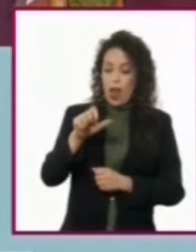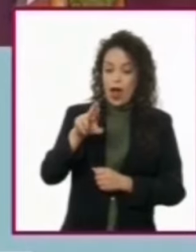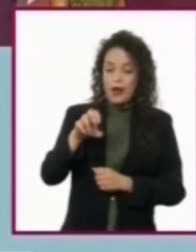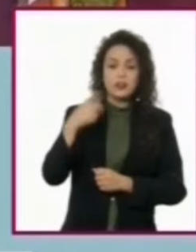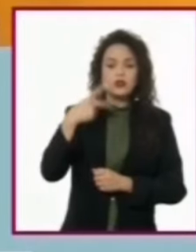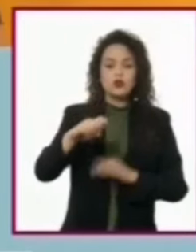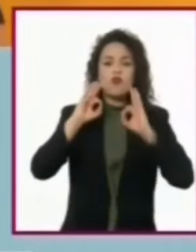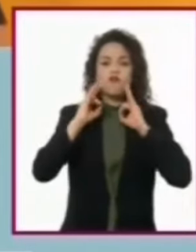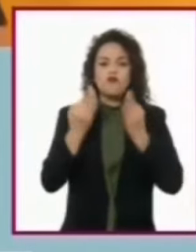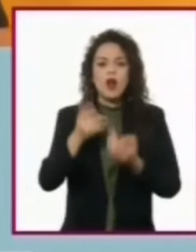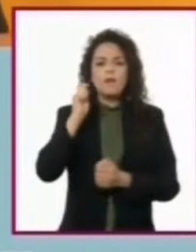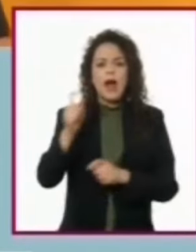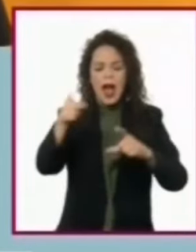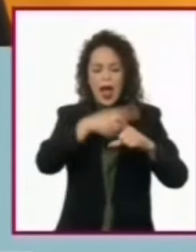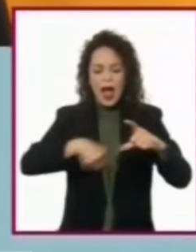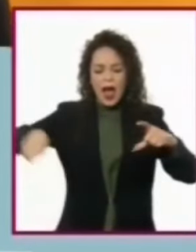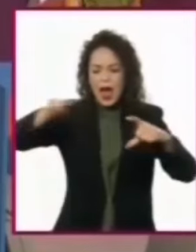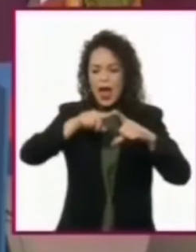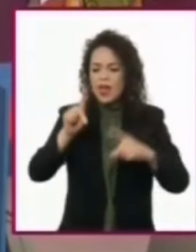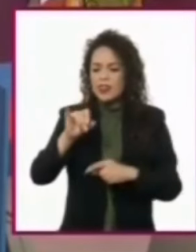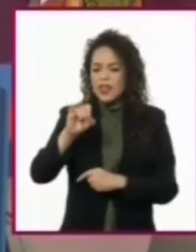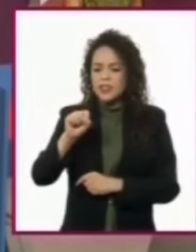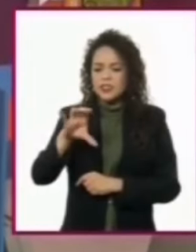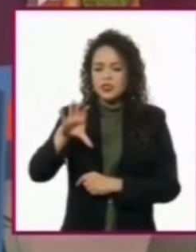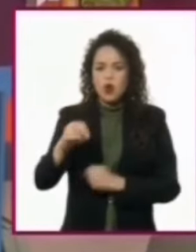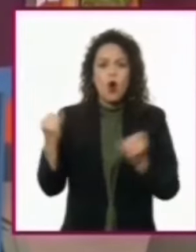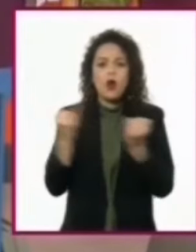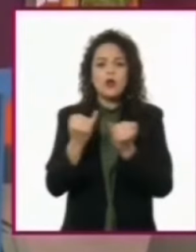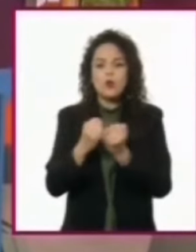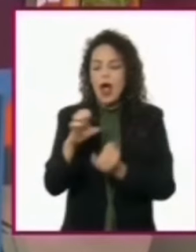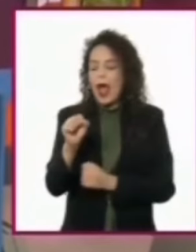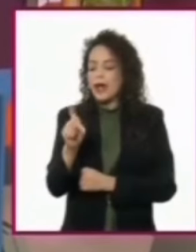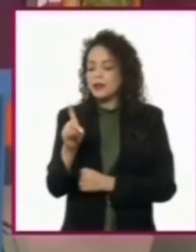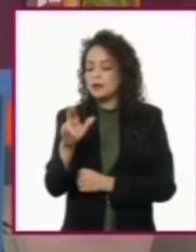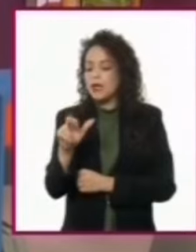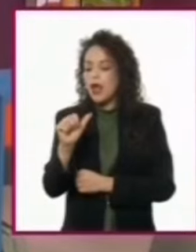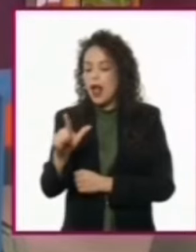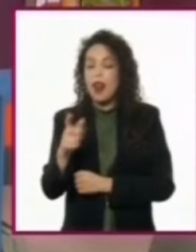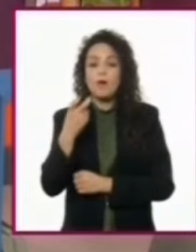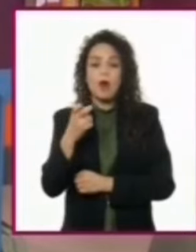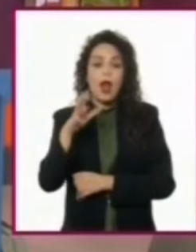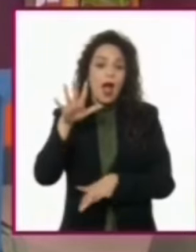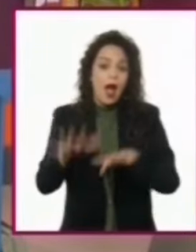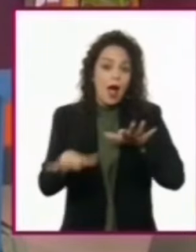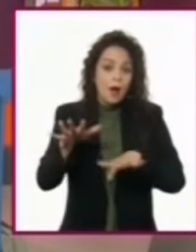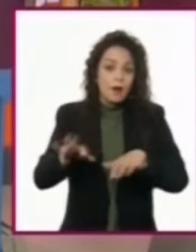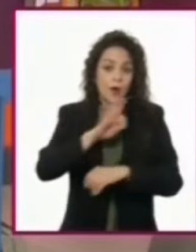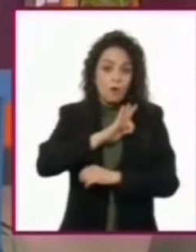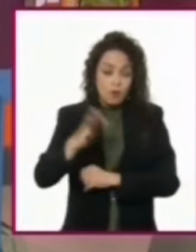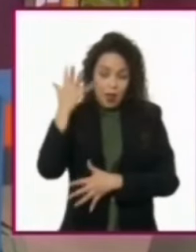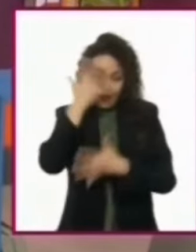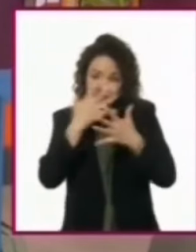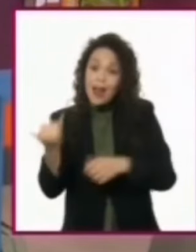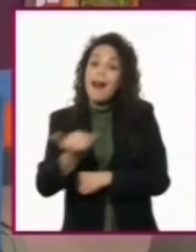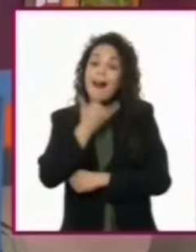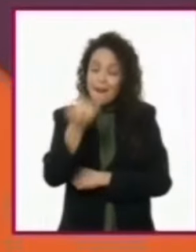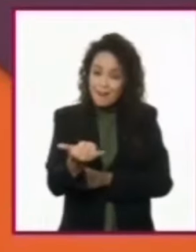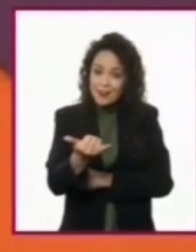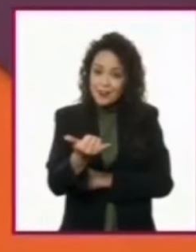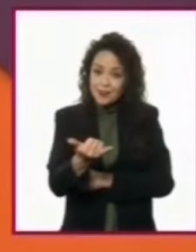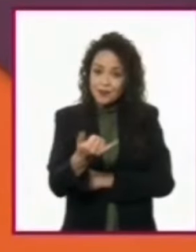de disco al igual que las galaxias espiral. Es por ello que en ocasiones podríamos llegar a confundirlas.